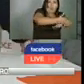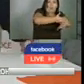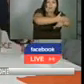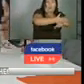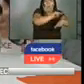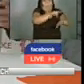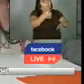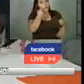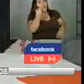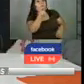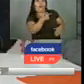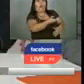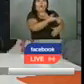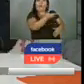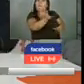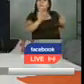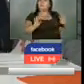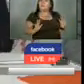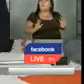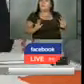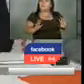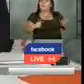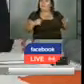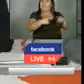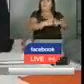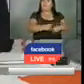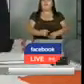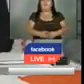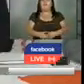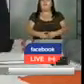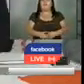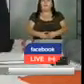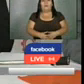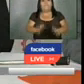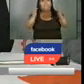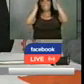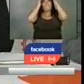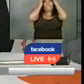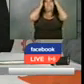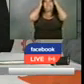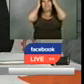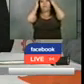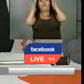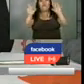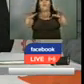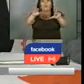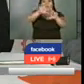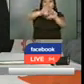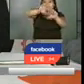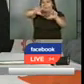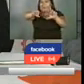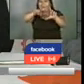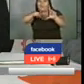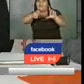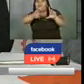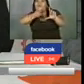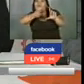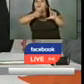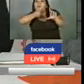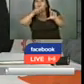ahí en la carpintería también usan herramientas. Esto sí nos preocupa por el marco estadístico, la información